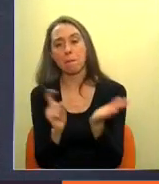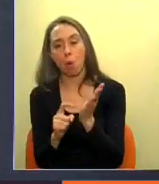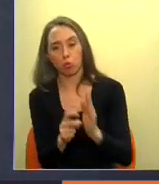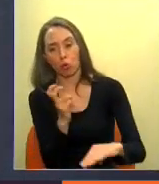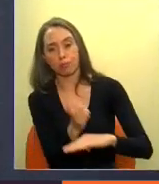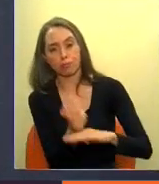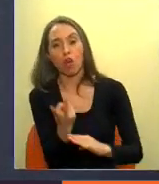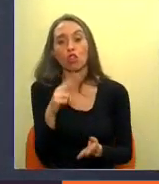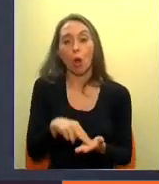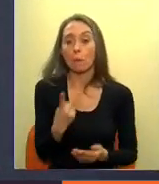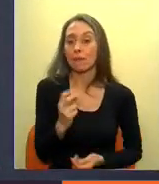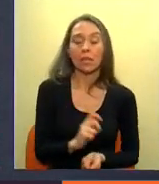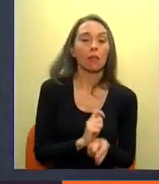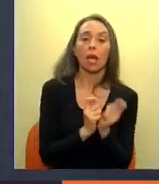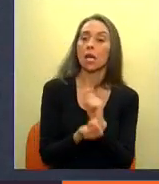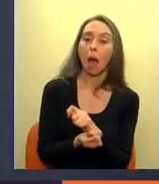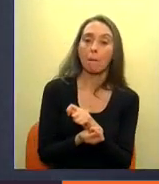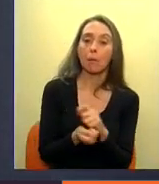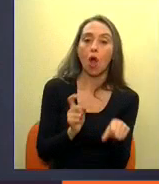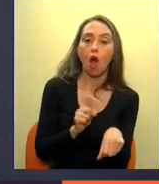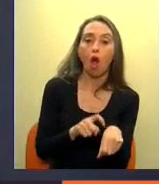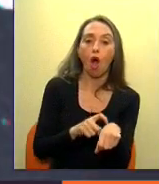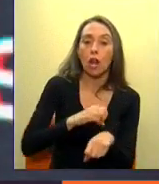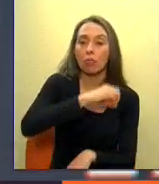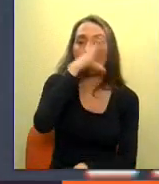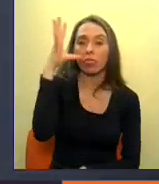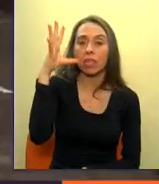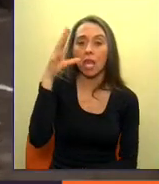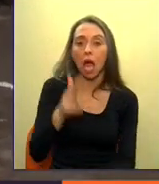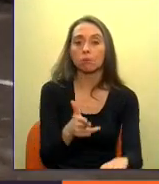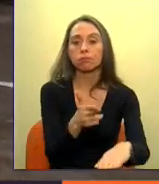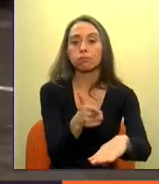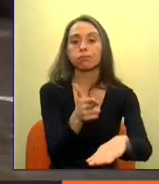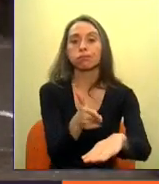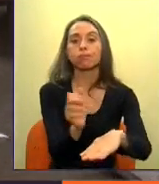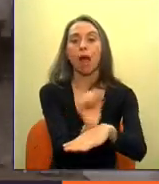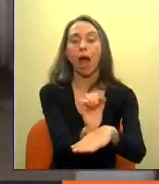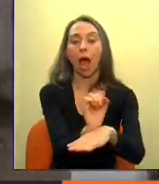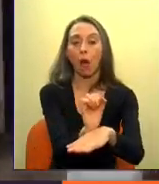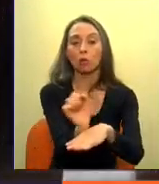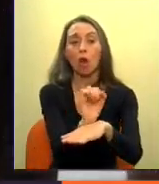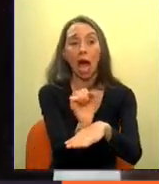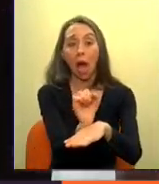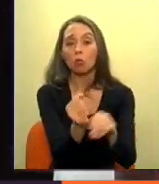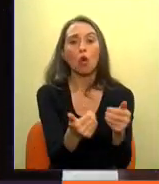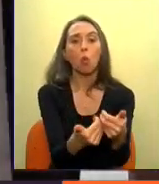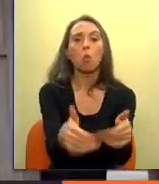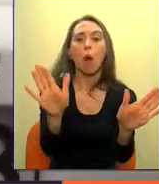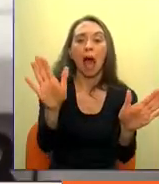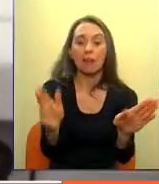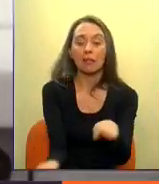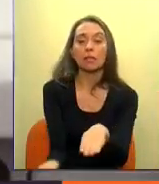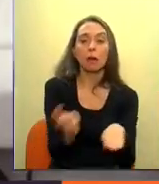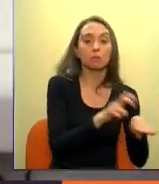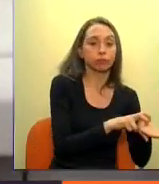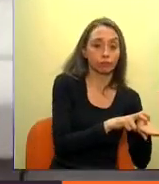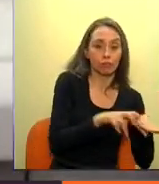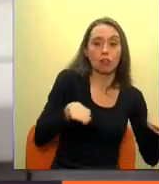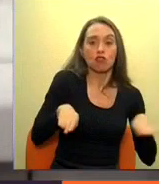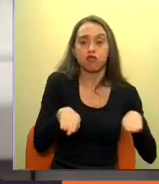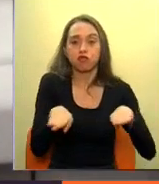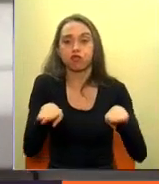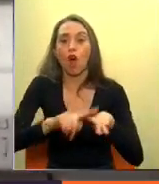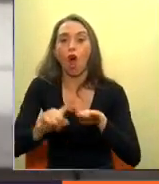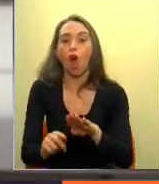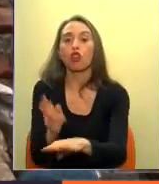2020 se concentran en horarios diurnos y buscan autos para utilizarlos como medio de transporte para cometer otros delitos